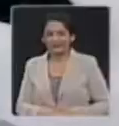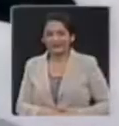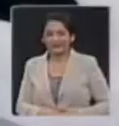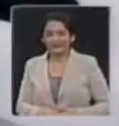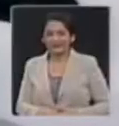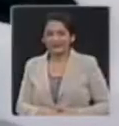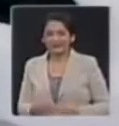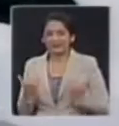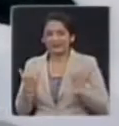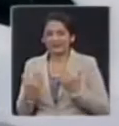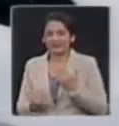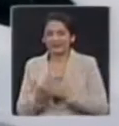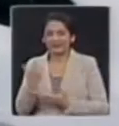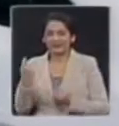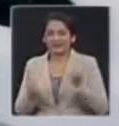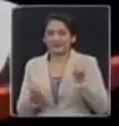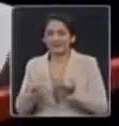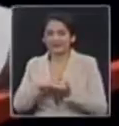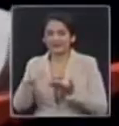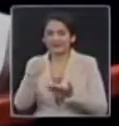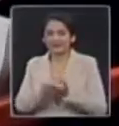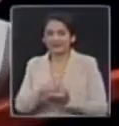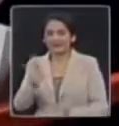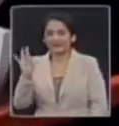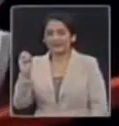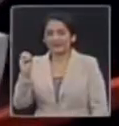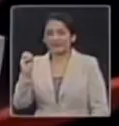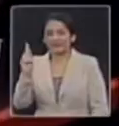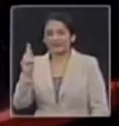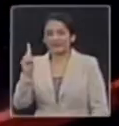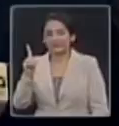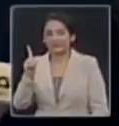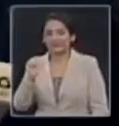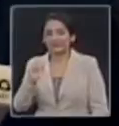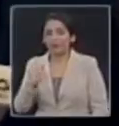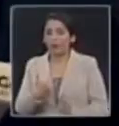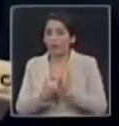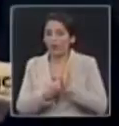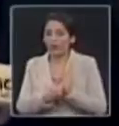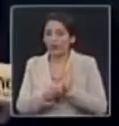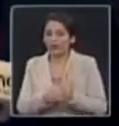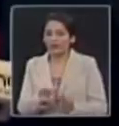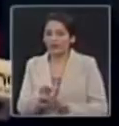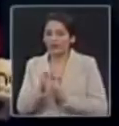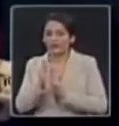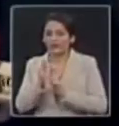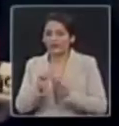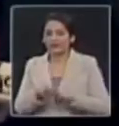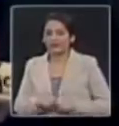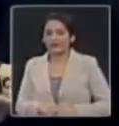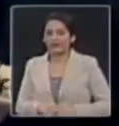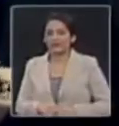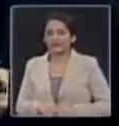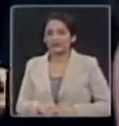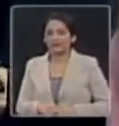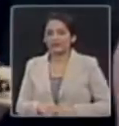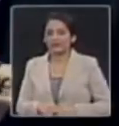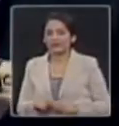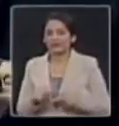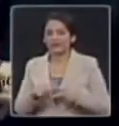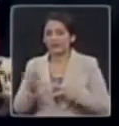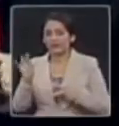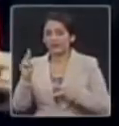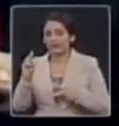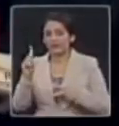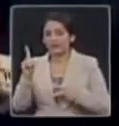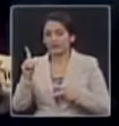La oferta en vehículos de la marca Ford, destacando sus modelos emblemáticos, que sería la Ford Raptor y el Ford Mustang. De igual